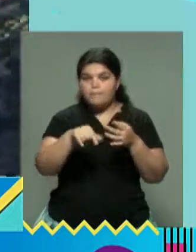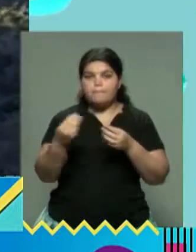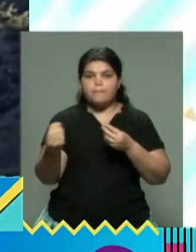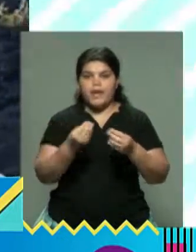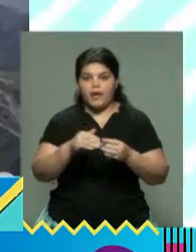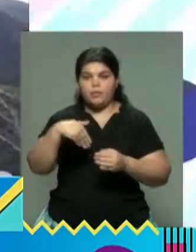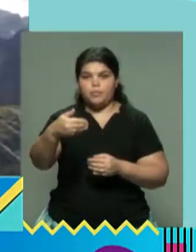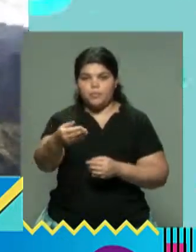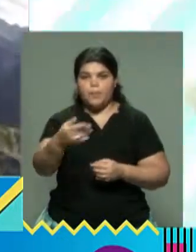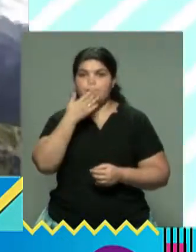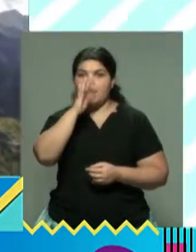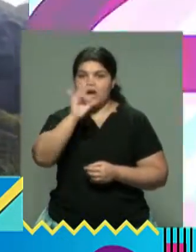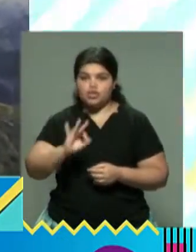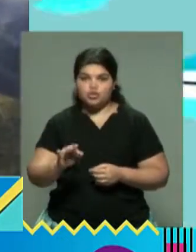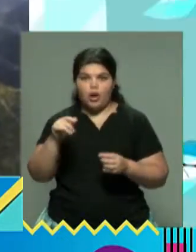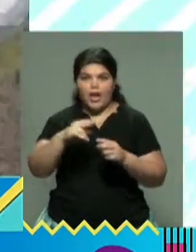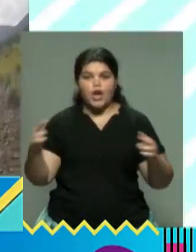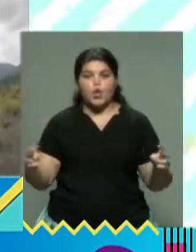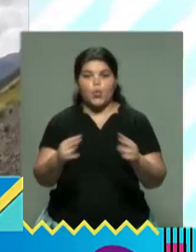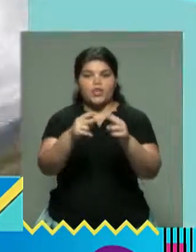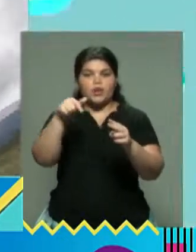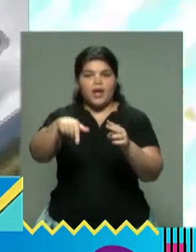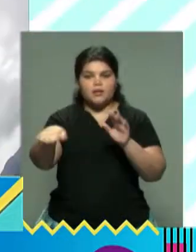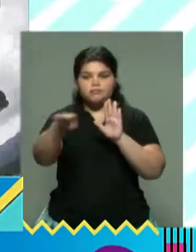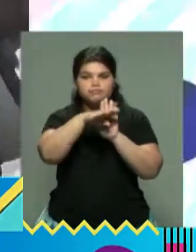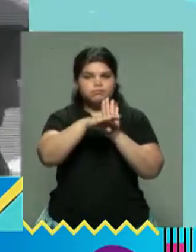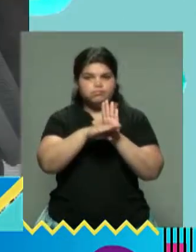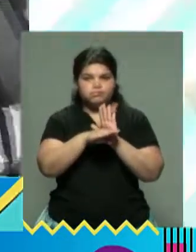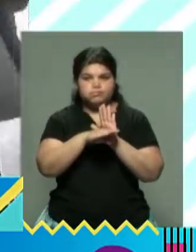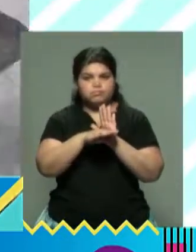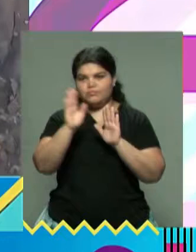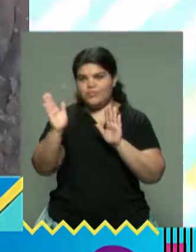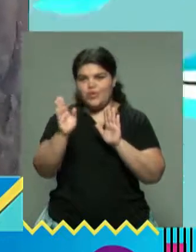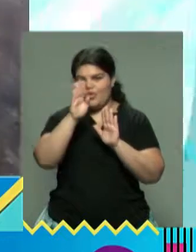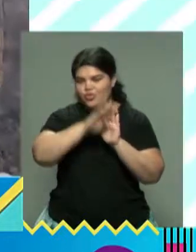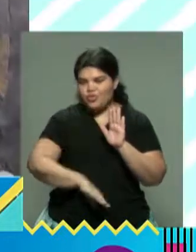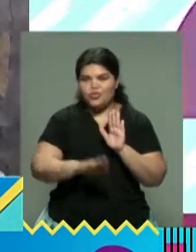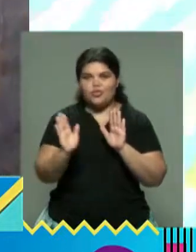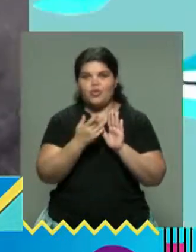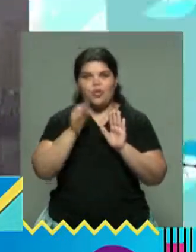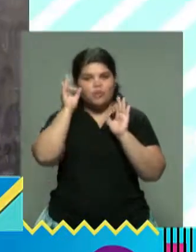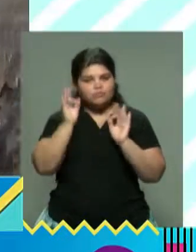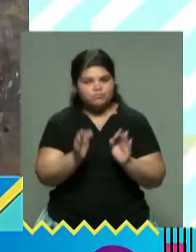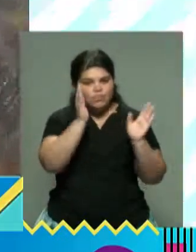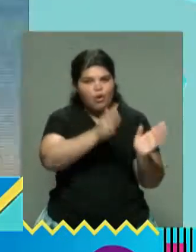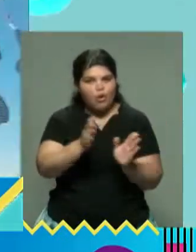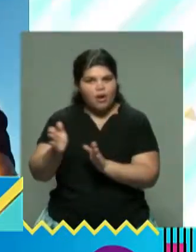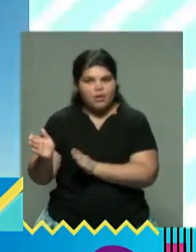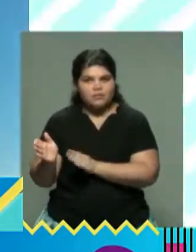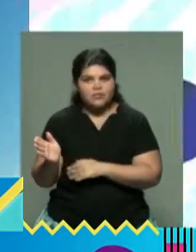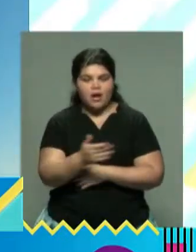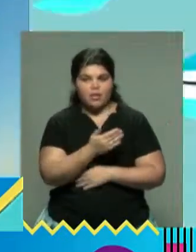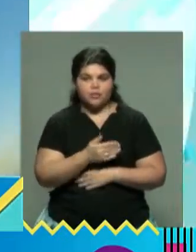internacional el mes de marzo tenga toda todas las cosas bien orientadas y no